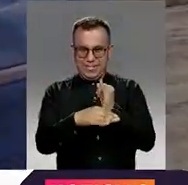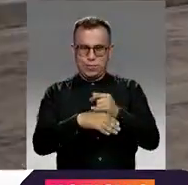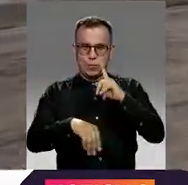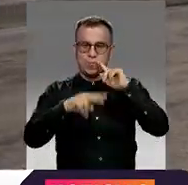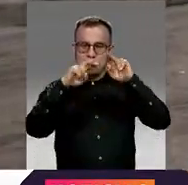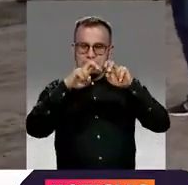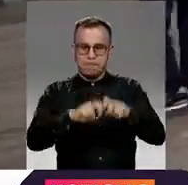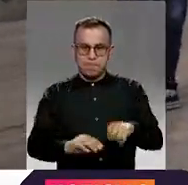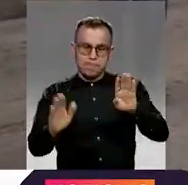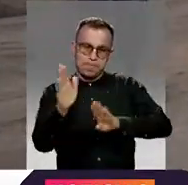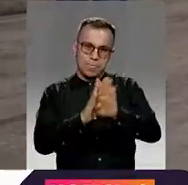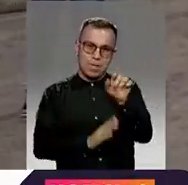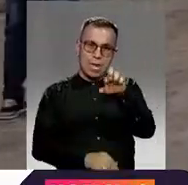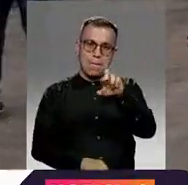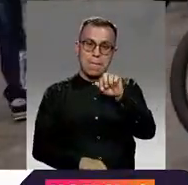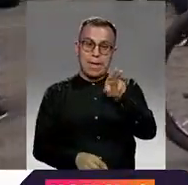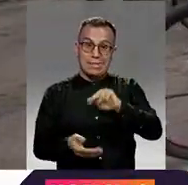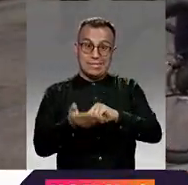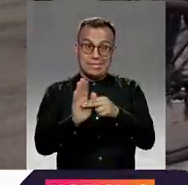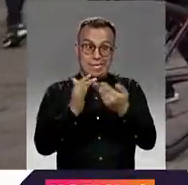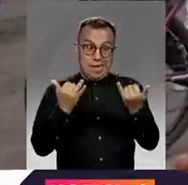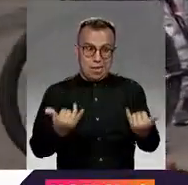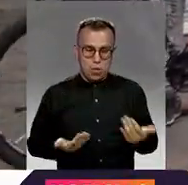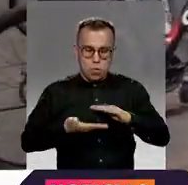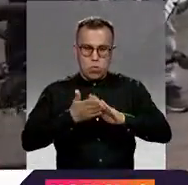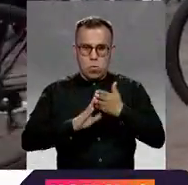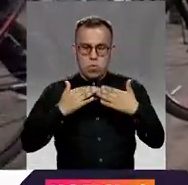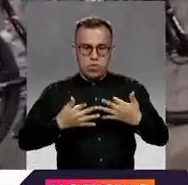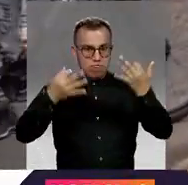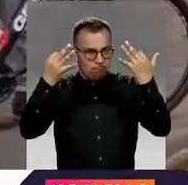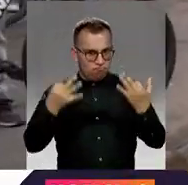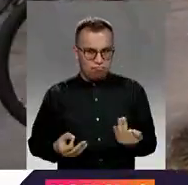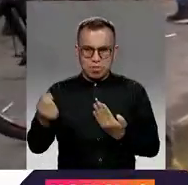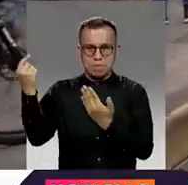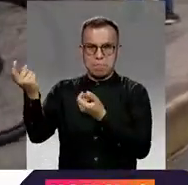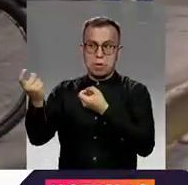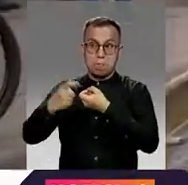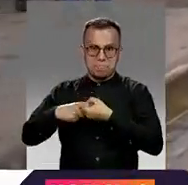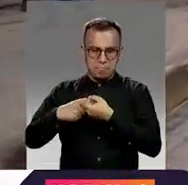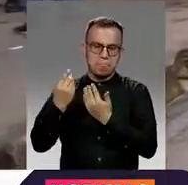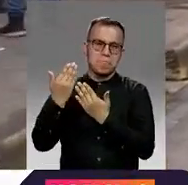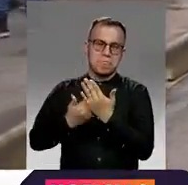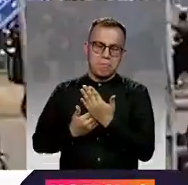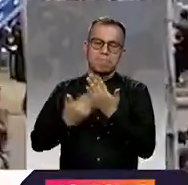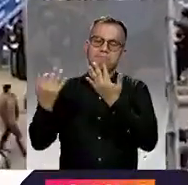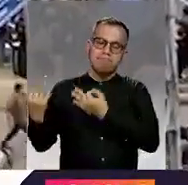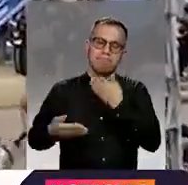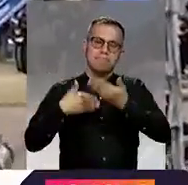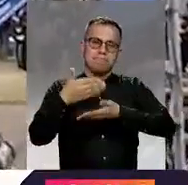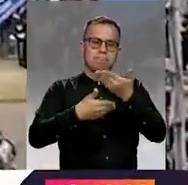para el Desarrollo y la Paz aseguran que luego de corroborarse la autenticidad de los datos recopilados, estos